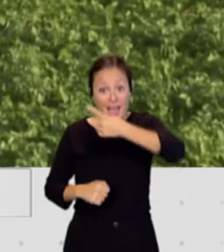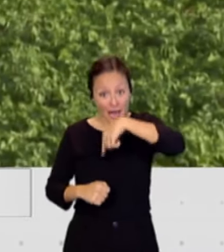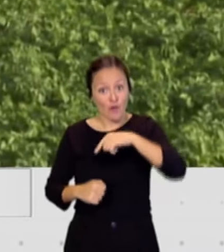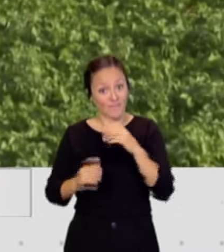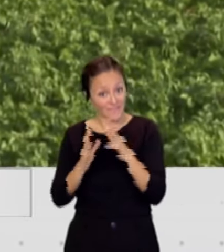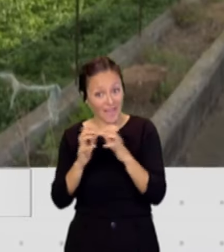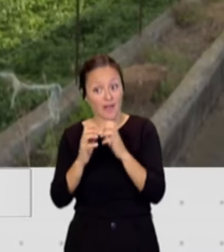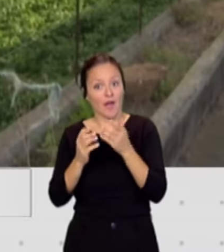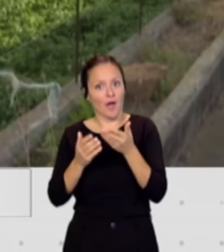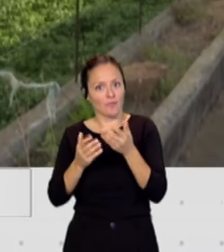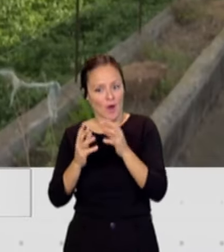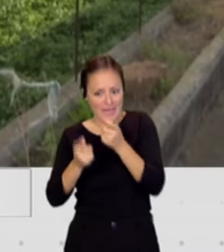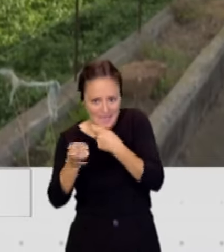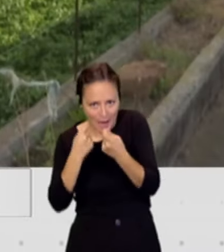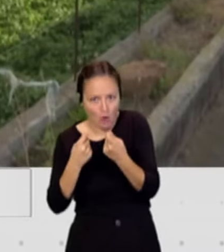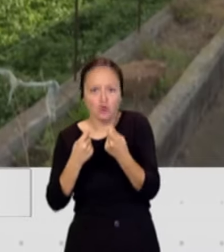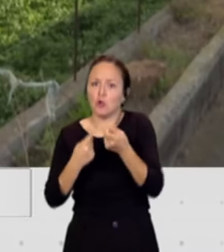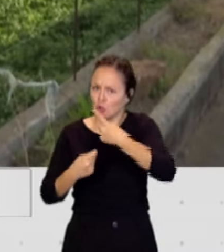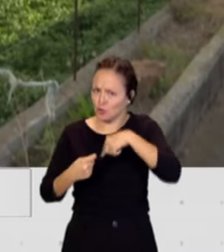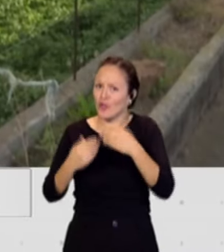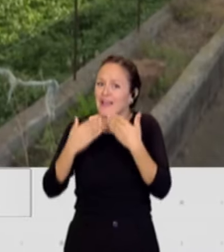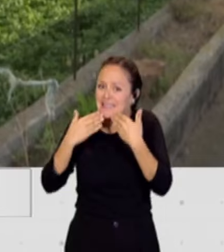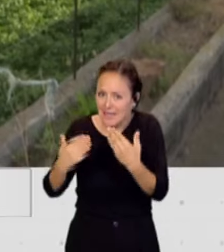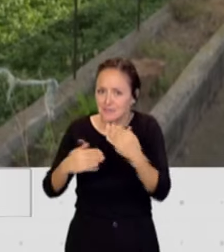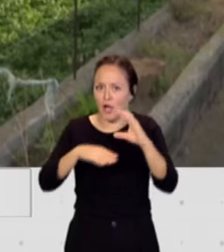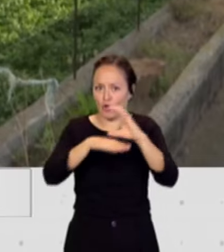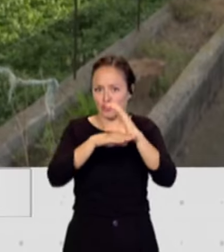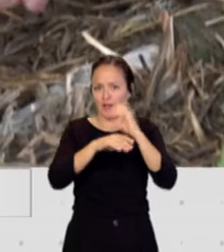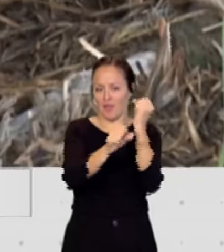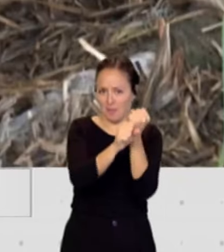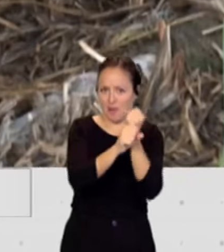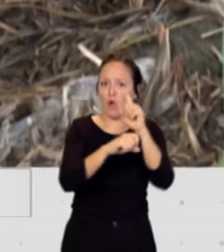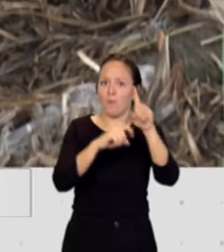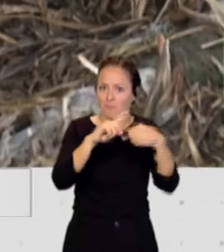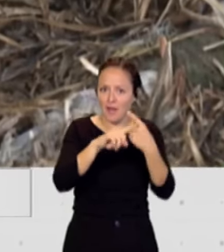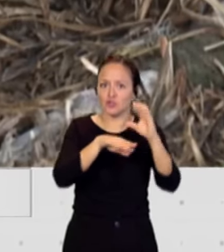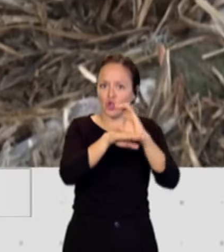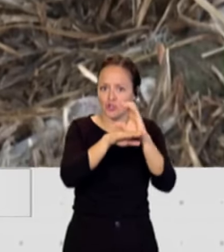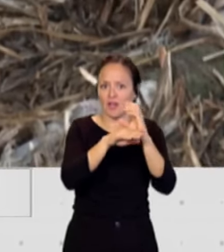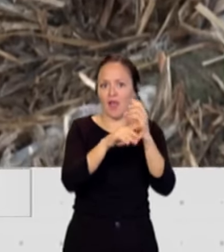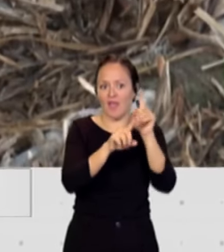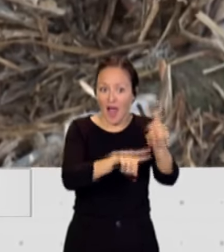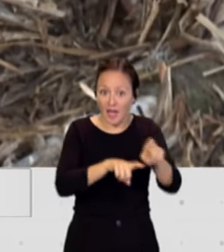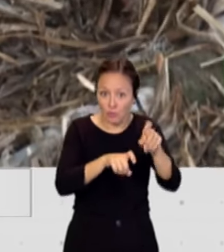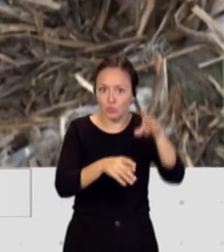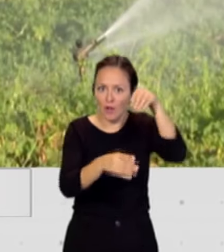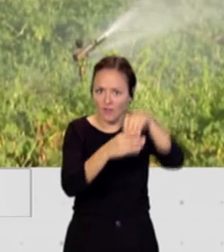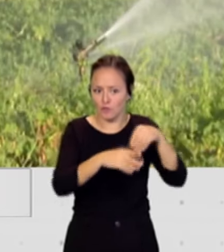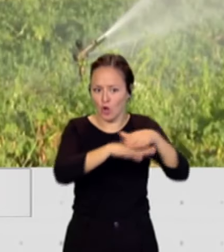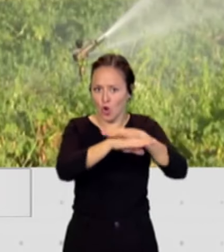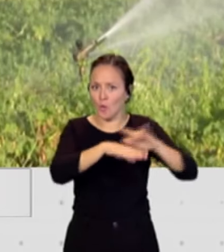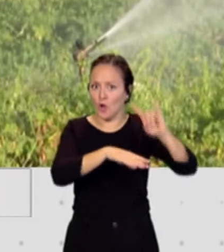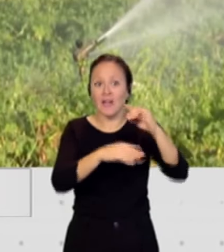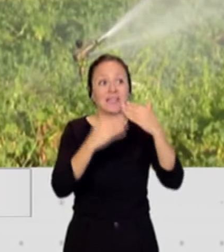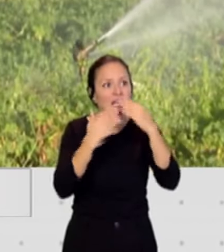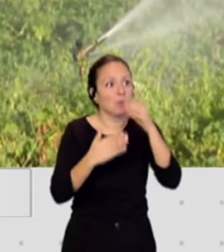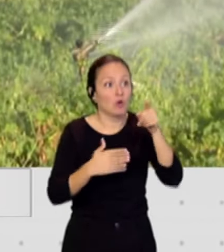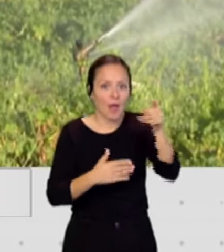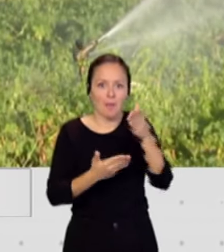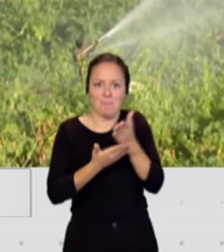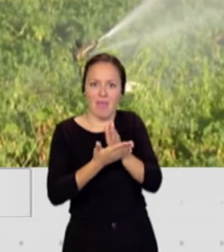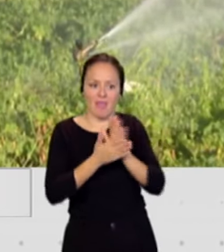agradecemos en este sentido la intervención de la consejería de empleo y la consejería de agricultura gobierno canaria para mediar en este